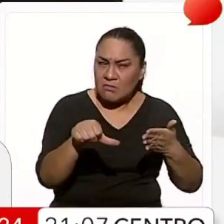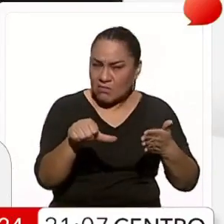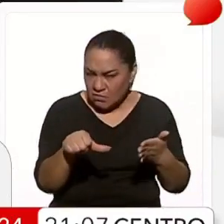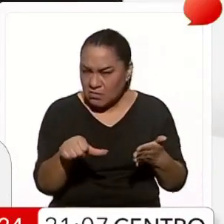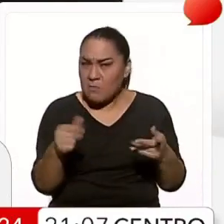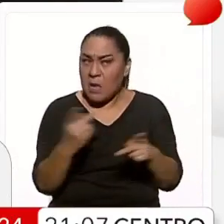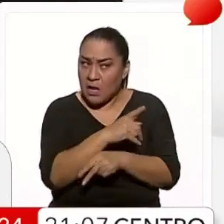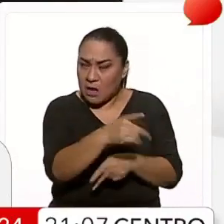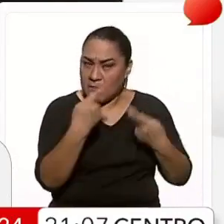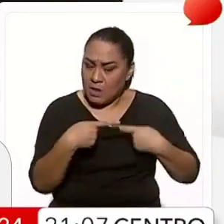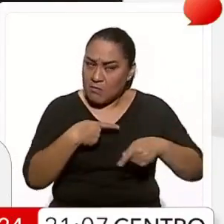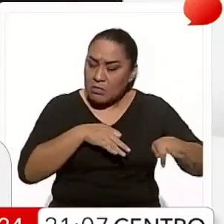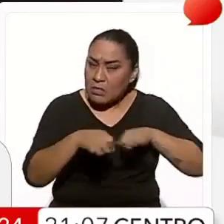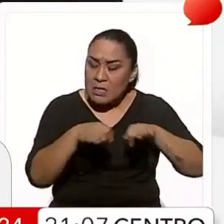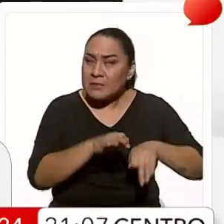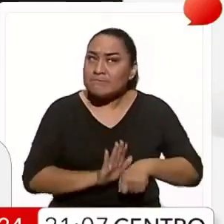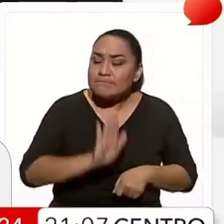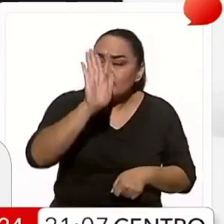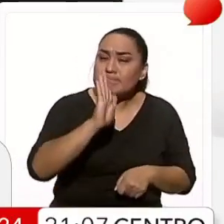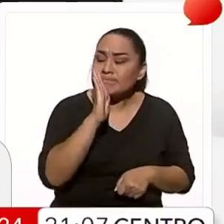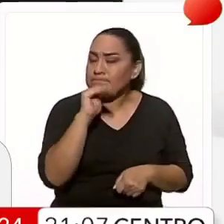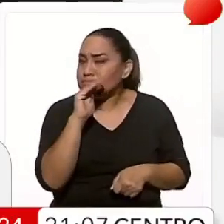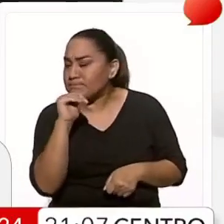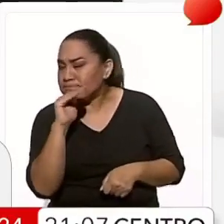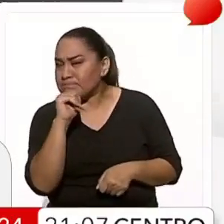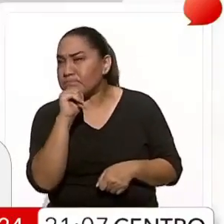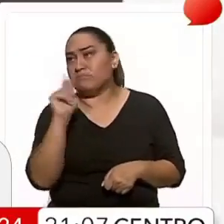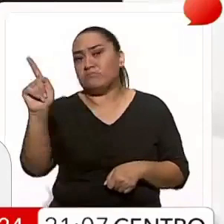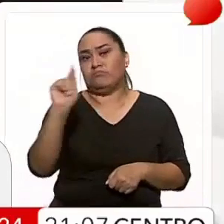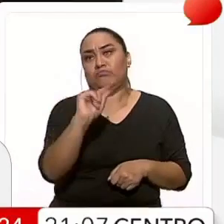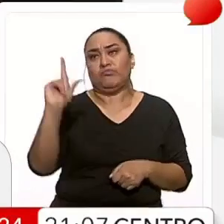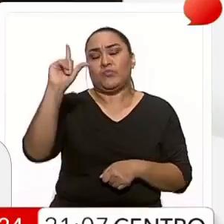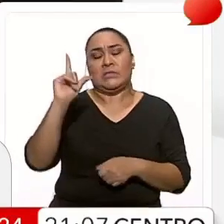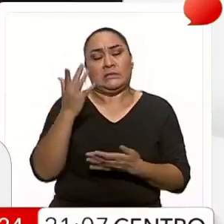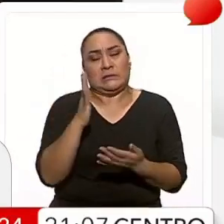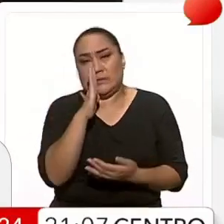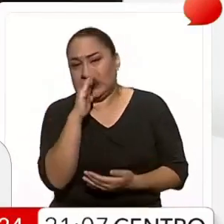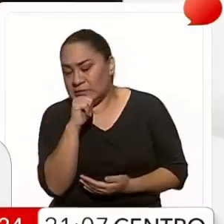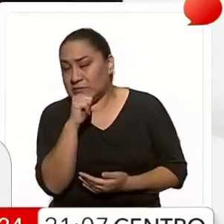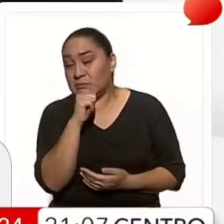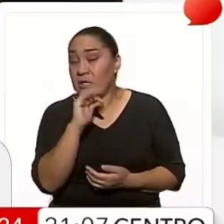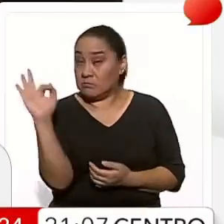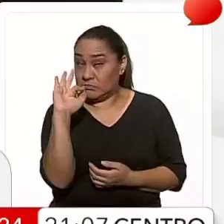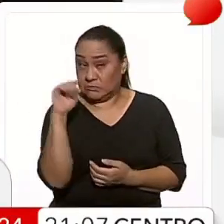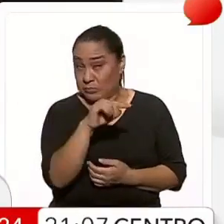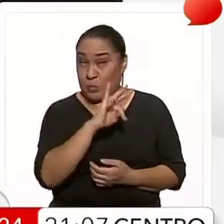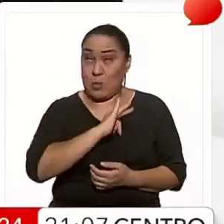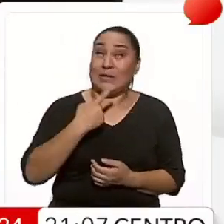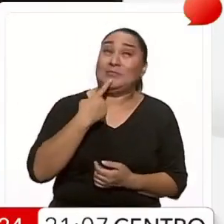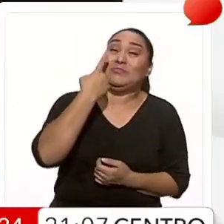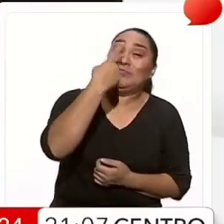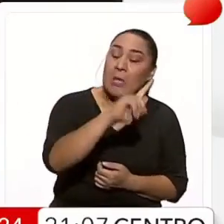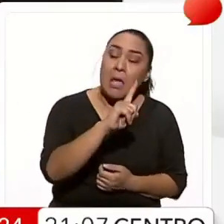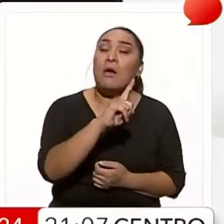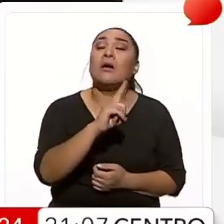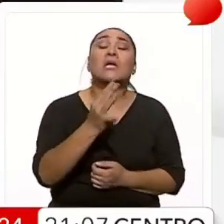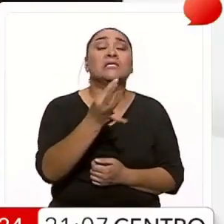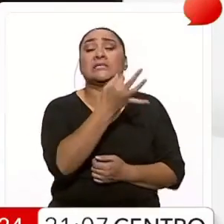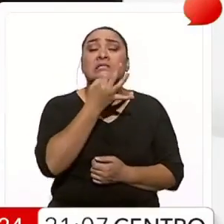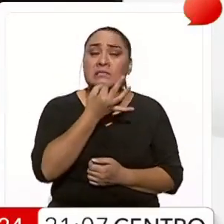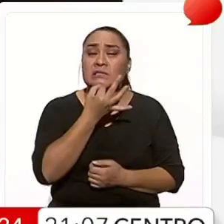un trabajador pueda levantar la voz en contra de un titular, puesto que si promueven una queja, de